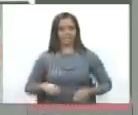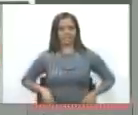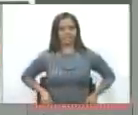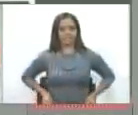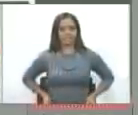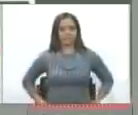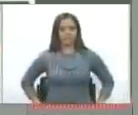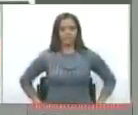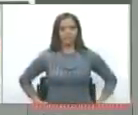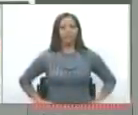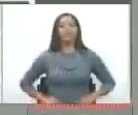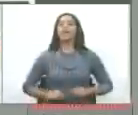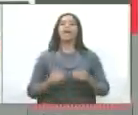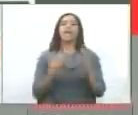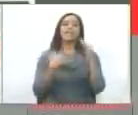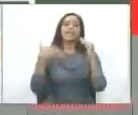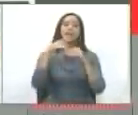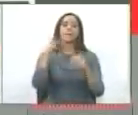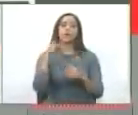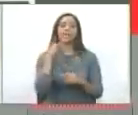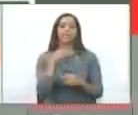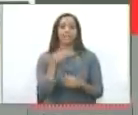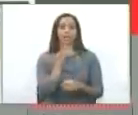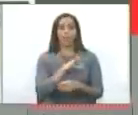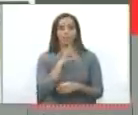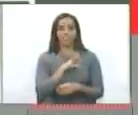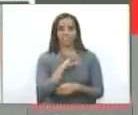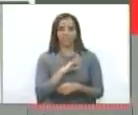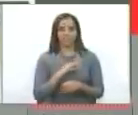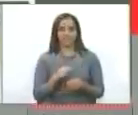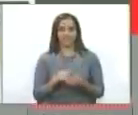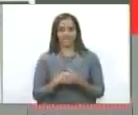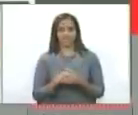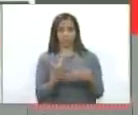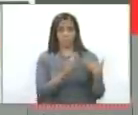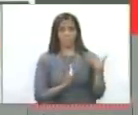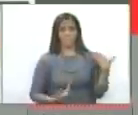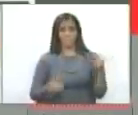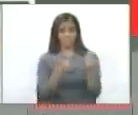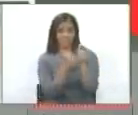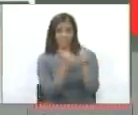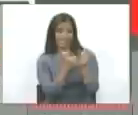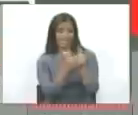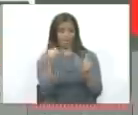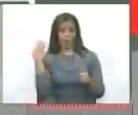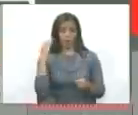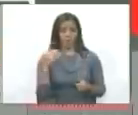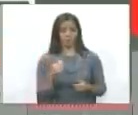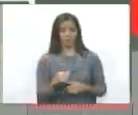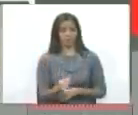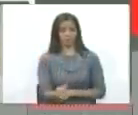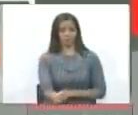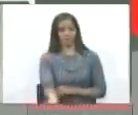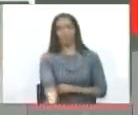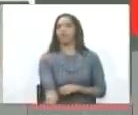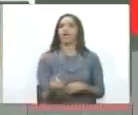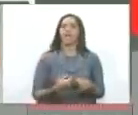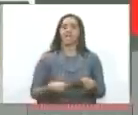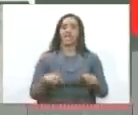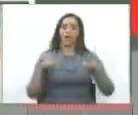El nivel político es como el señor este, el subpresidente colombiano. Él llevó las fotos para